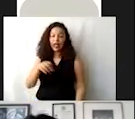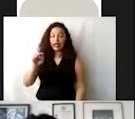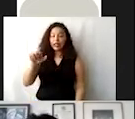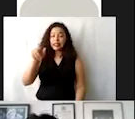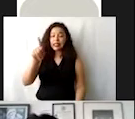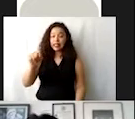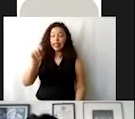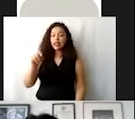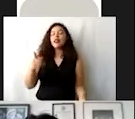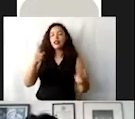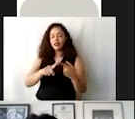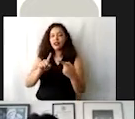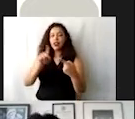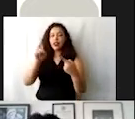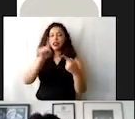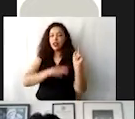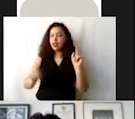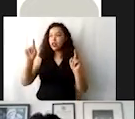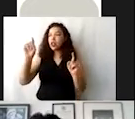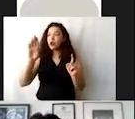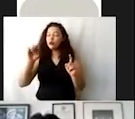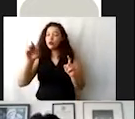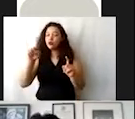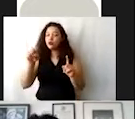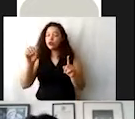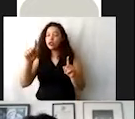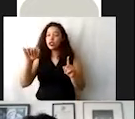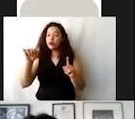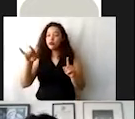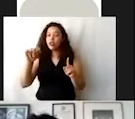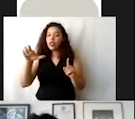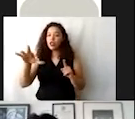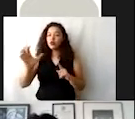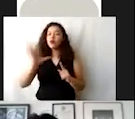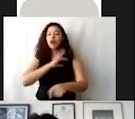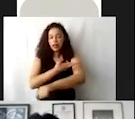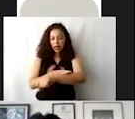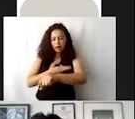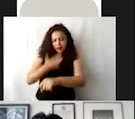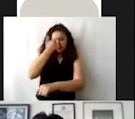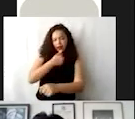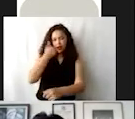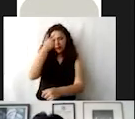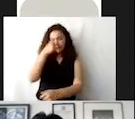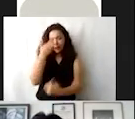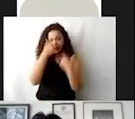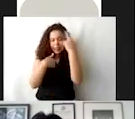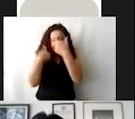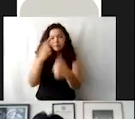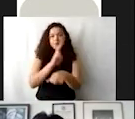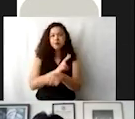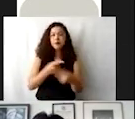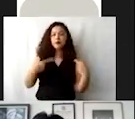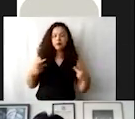buzón tributario, podemos hacer el trámite de verificación. Nuevamente lo señalamos, personas,